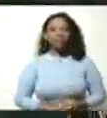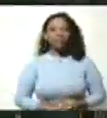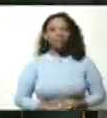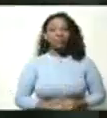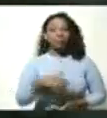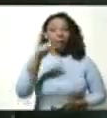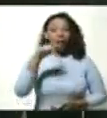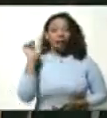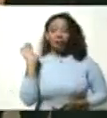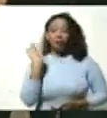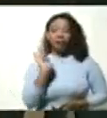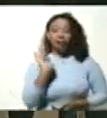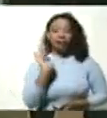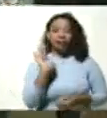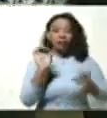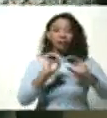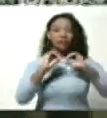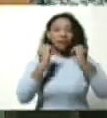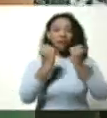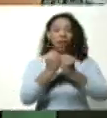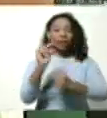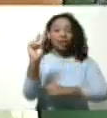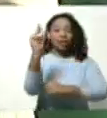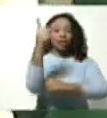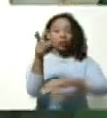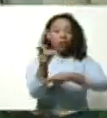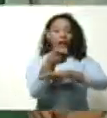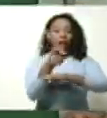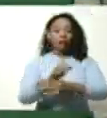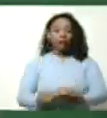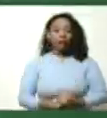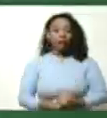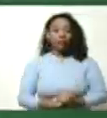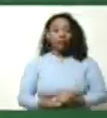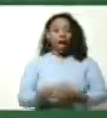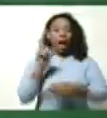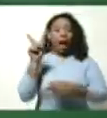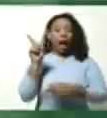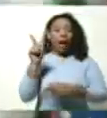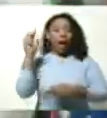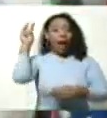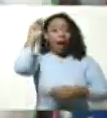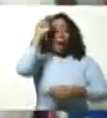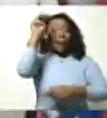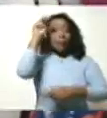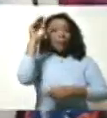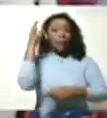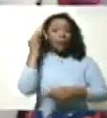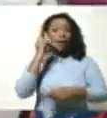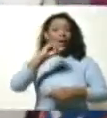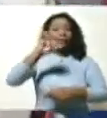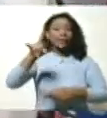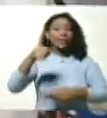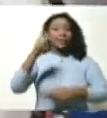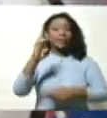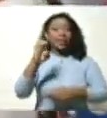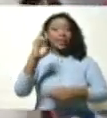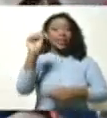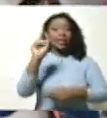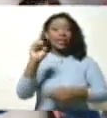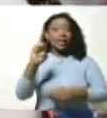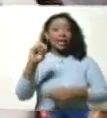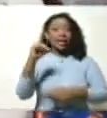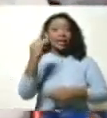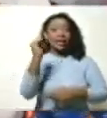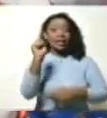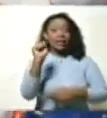Aquí venimos al aula de segundo grado. Está la maestra Yesenia. ¿Cómo está, maestra? ¿Y